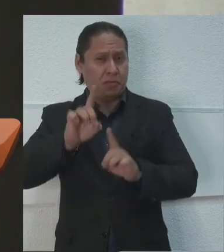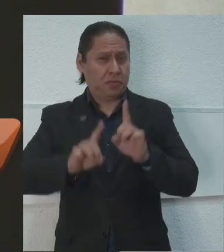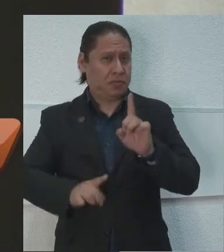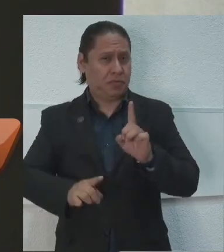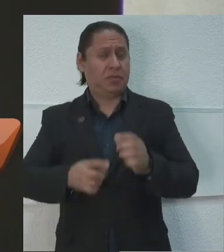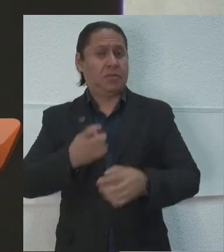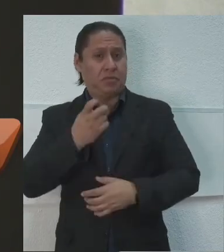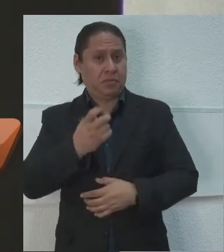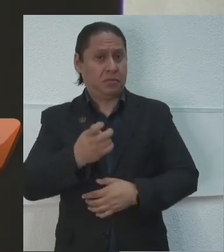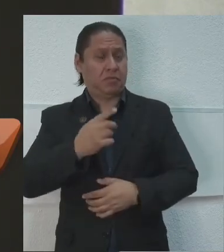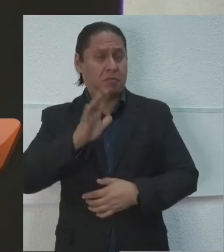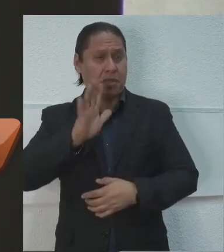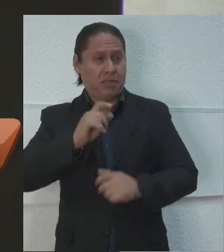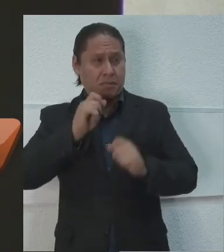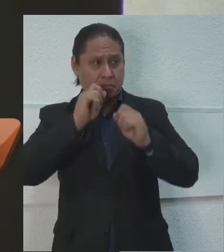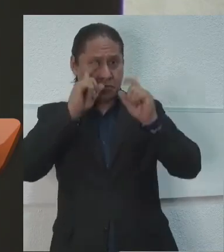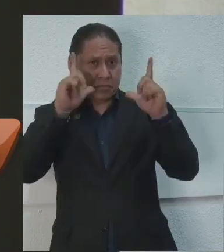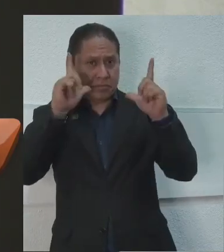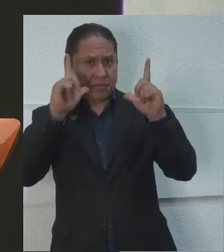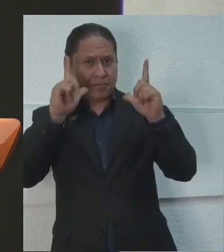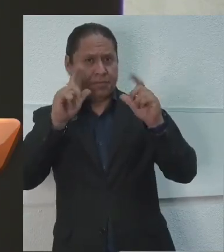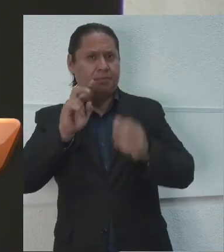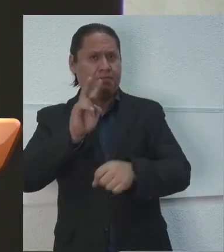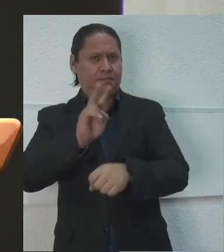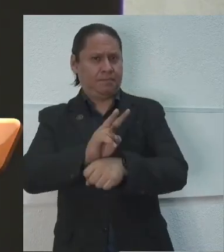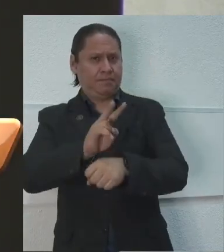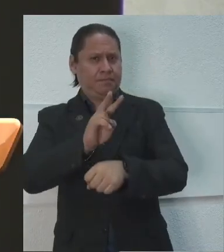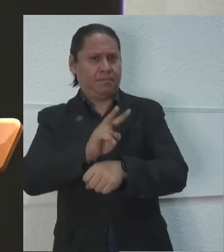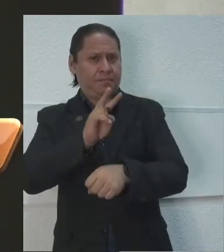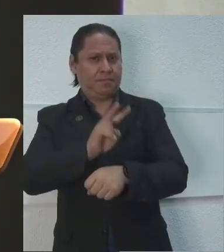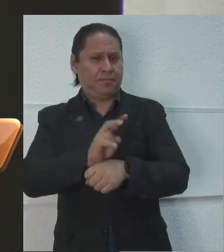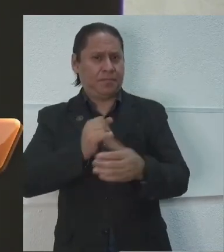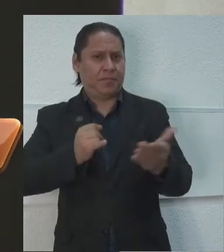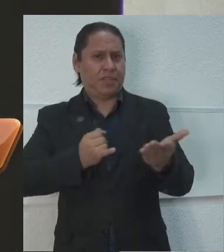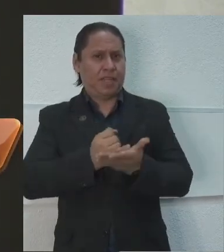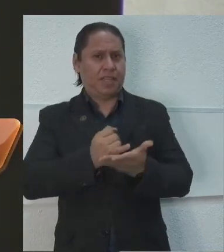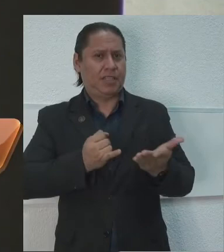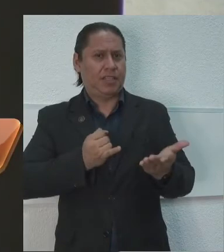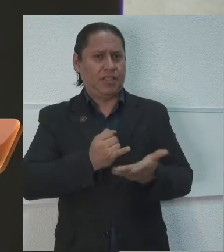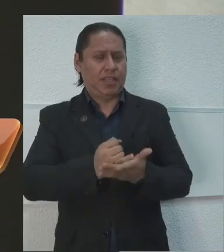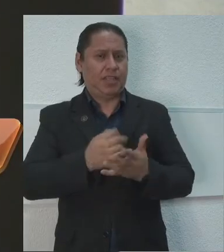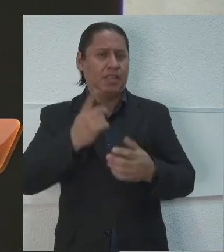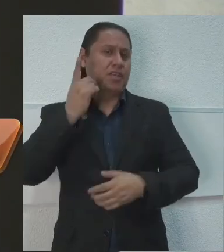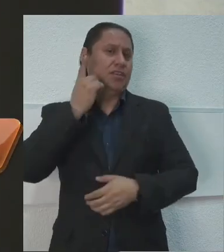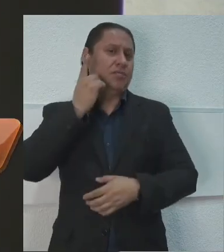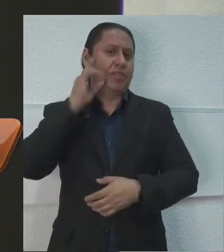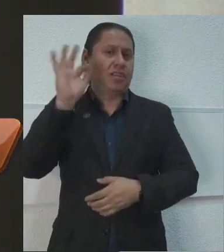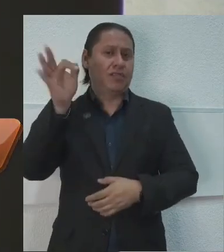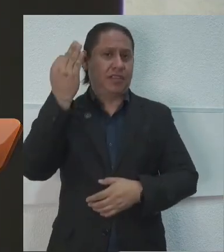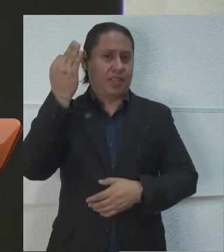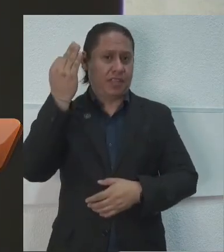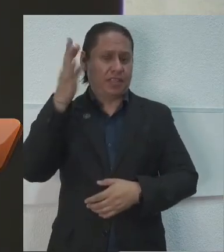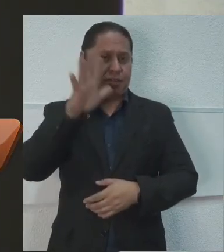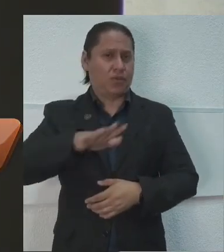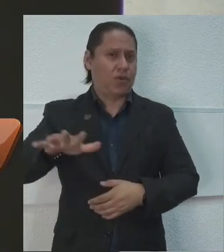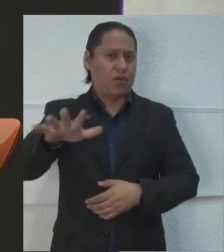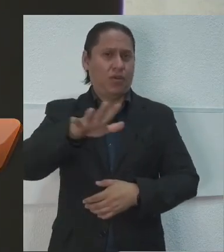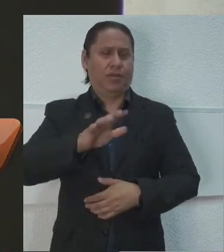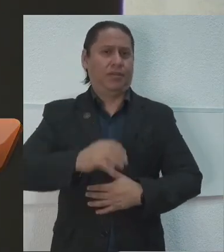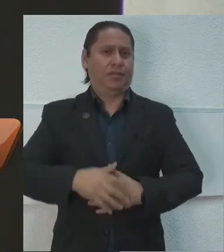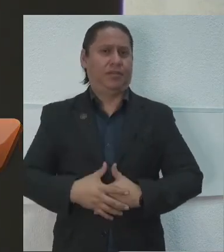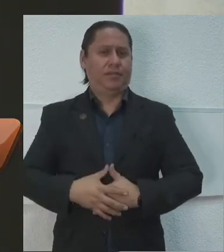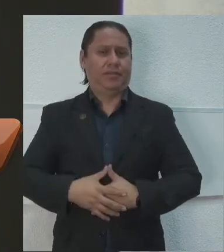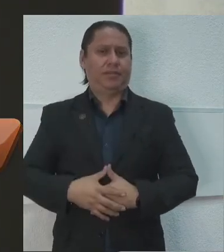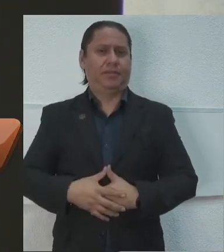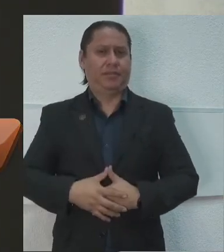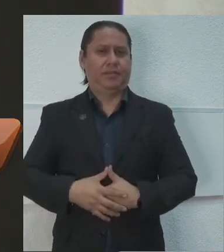está despierto, un pueblo que está vigilante de las decisiones de sus representantes. Y